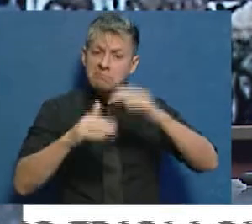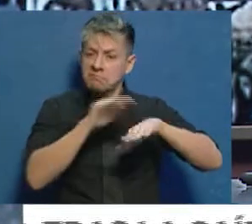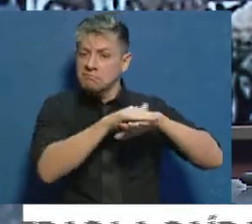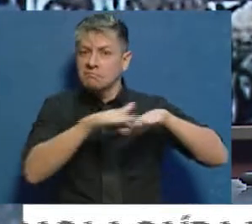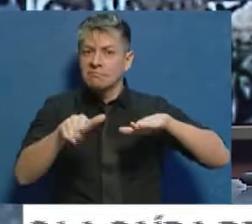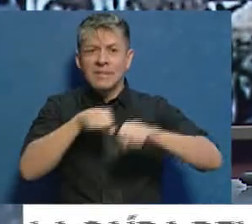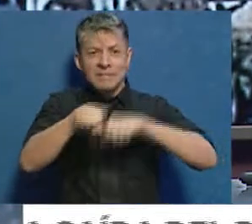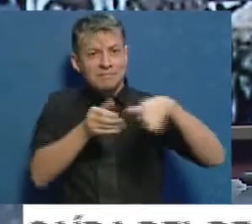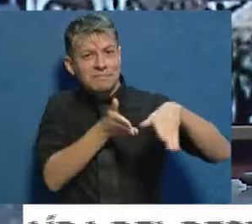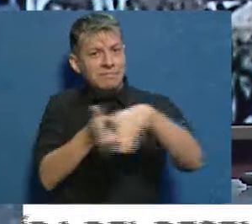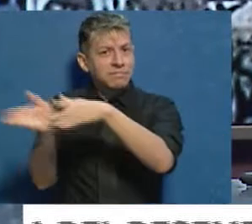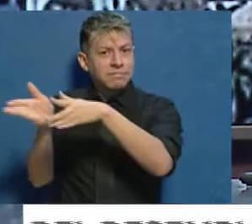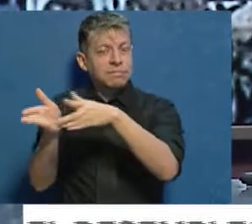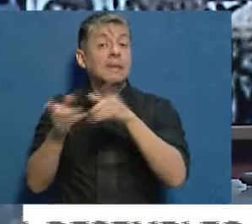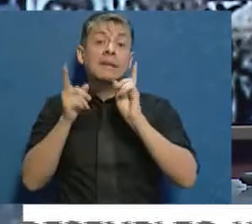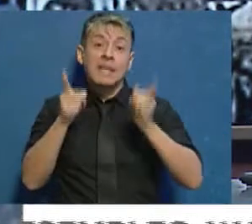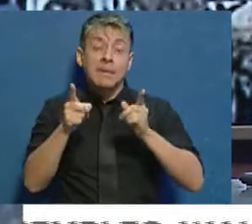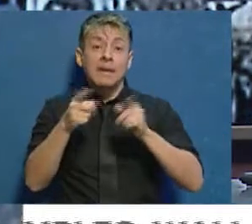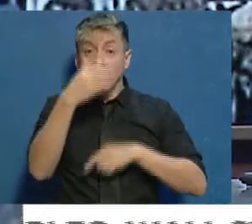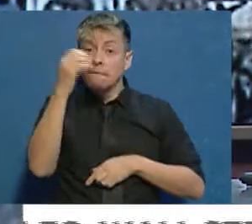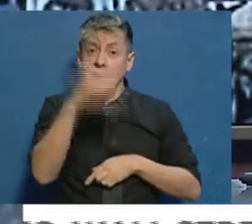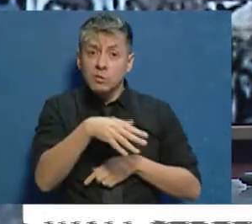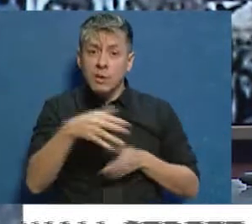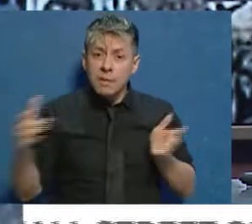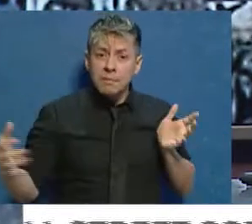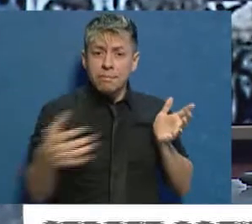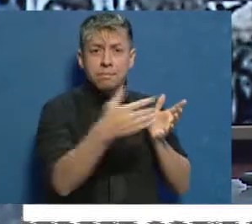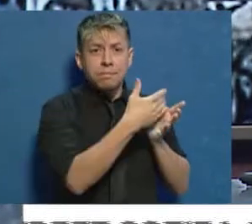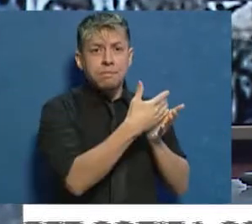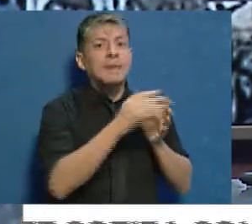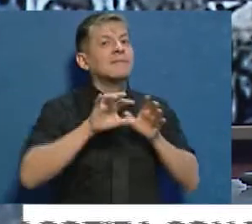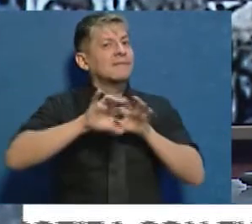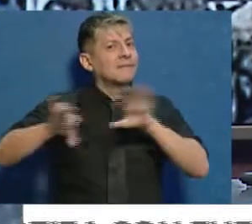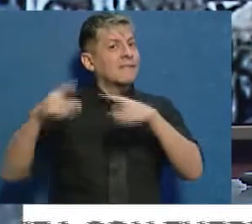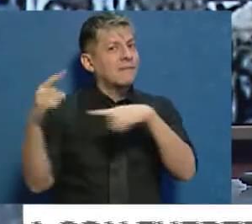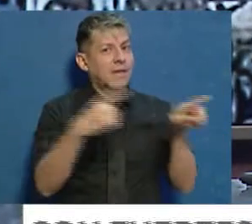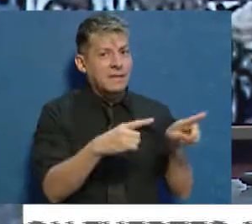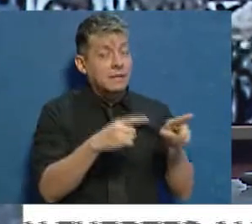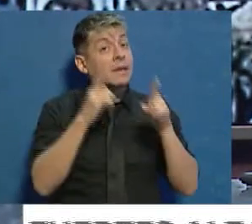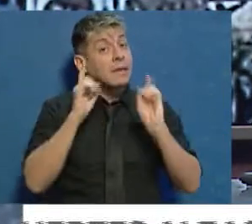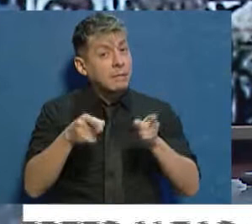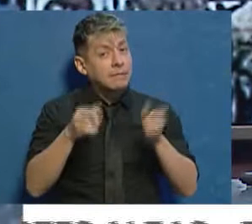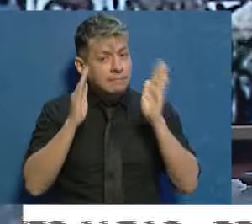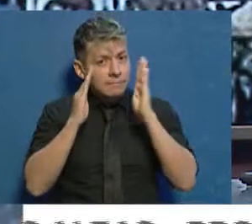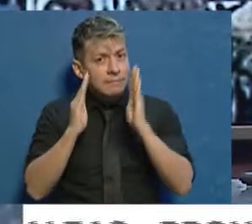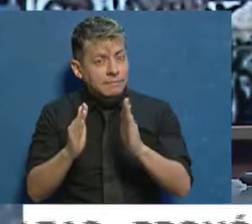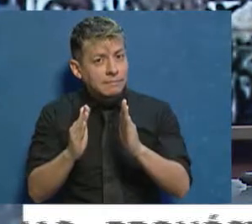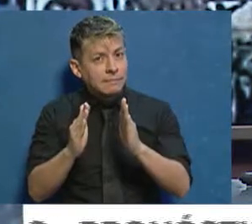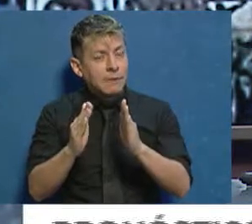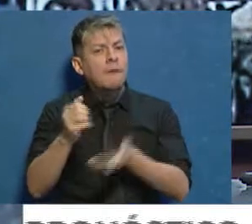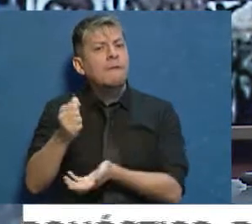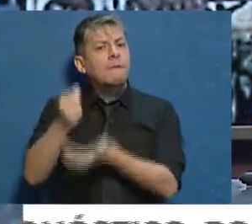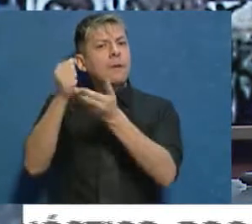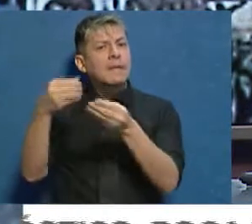Además, van a implementar un sistema de recolección de residuos diferenciada y también apuntan a la eliminación del uso de las